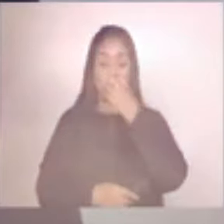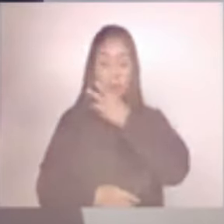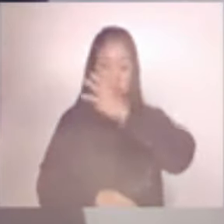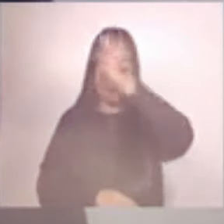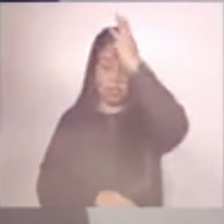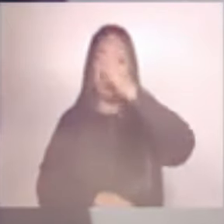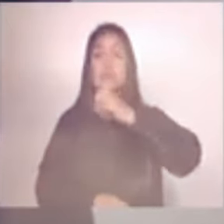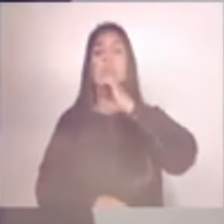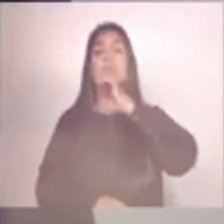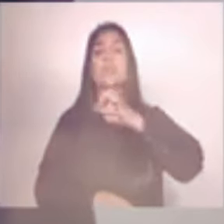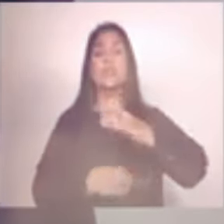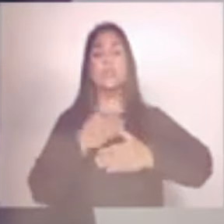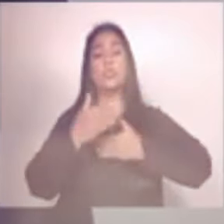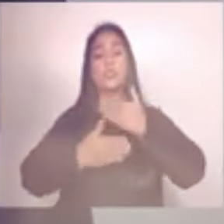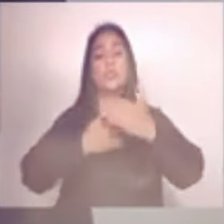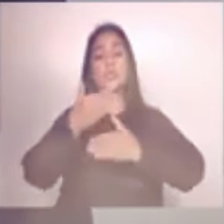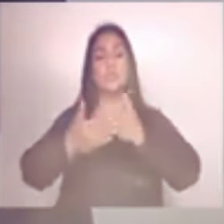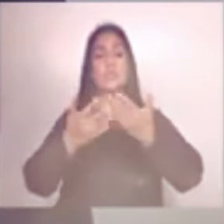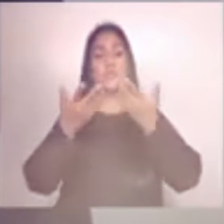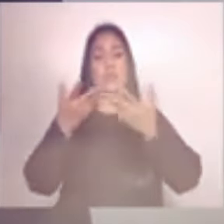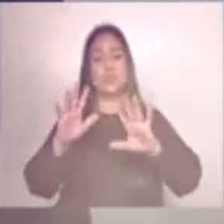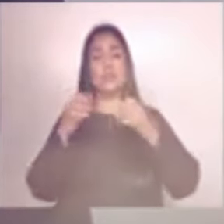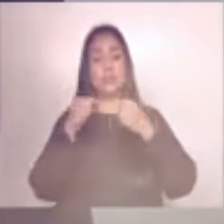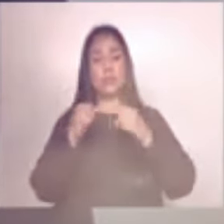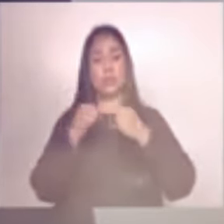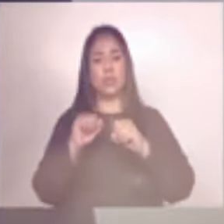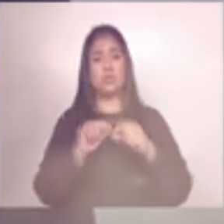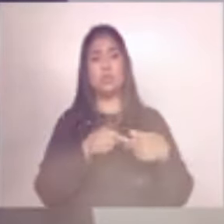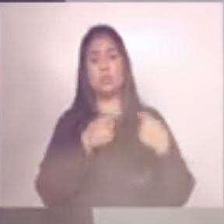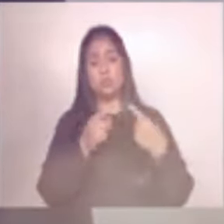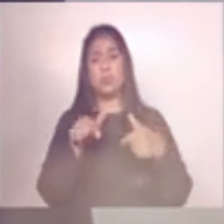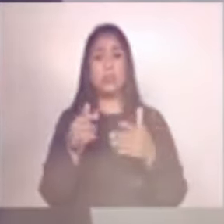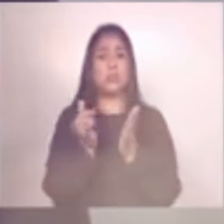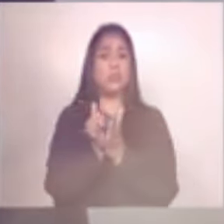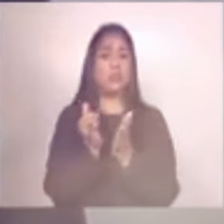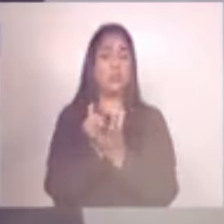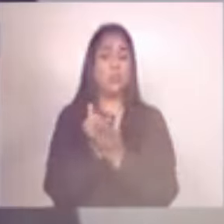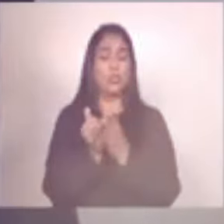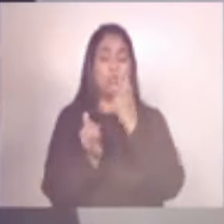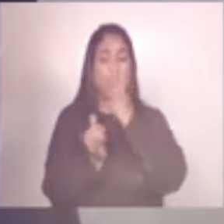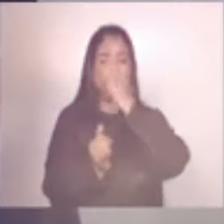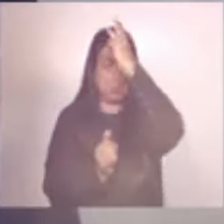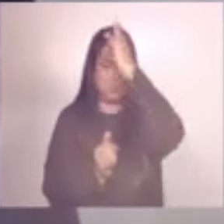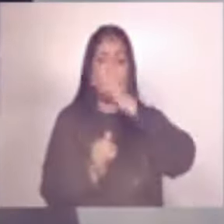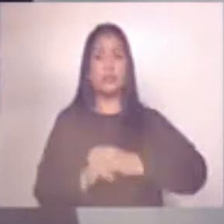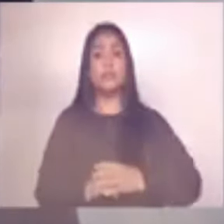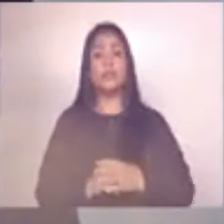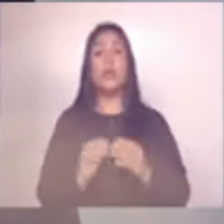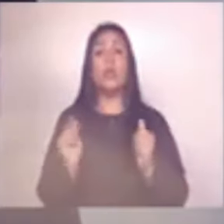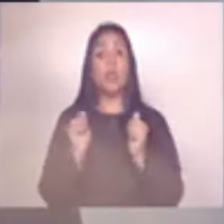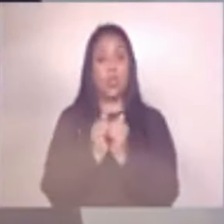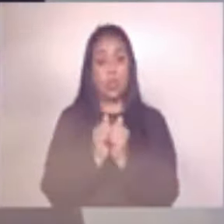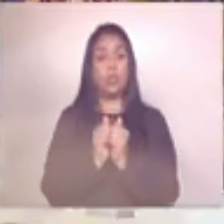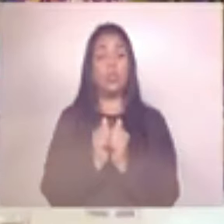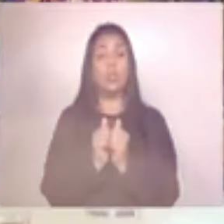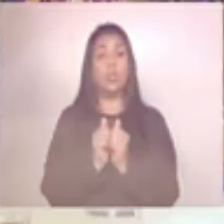un proceso que estamos llevando a cabo alrededor de la institucionalidad indígena. Junto con